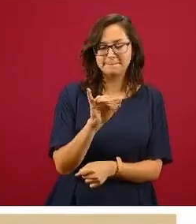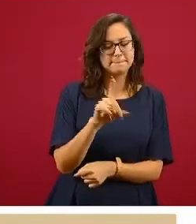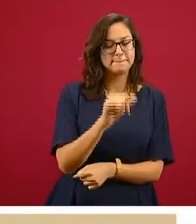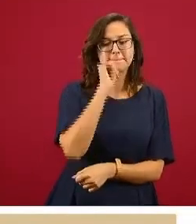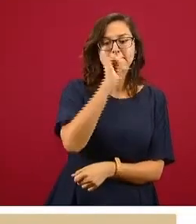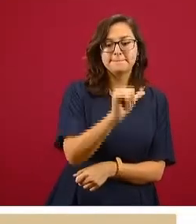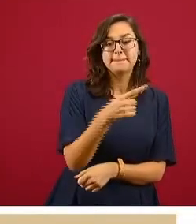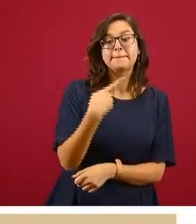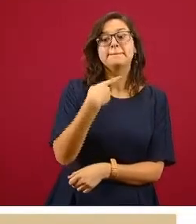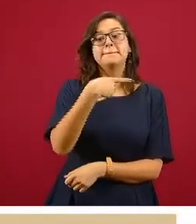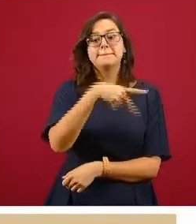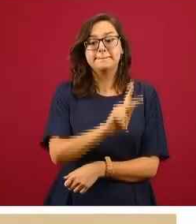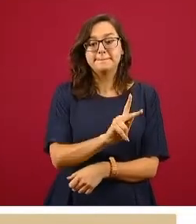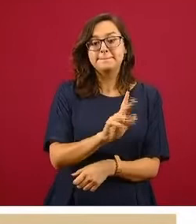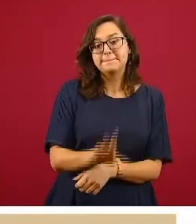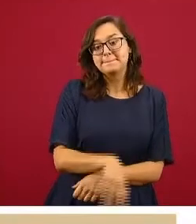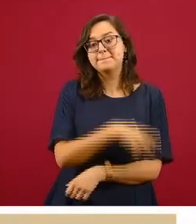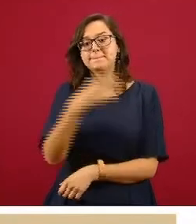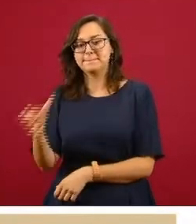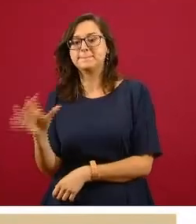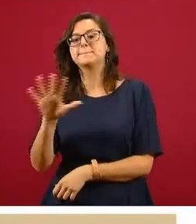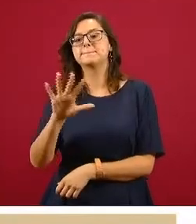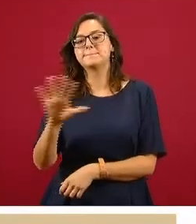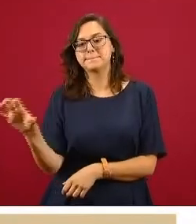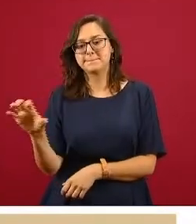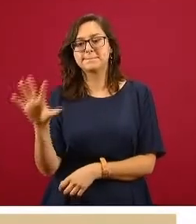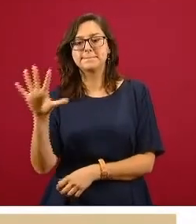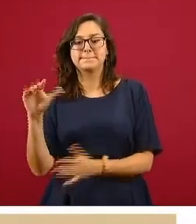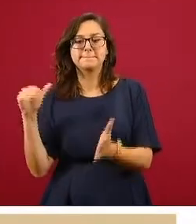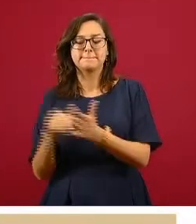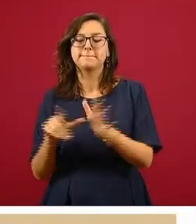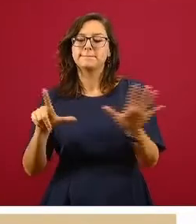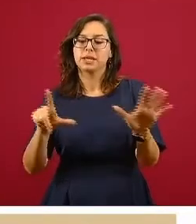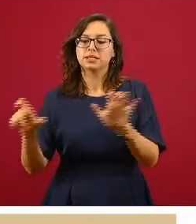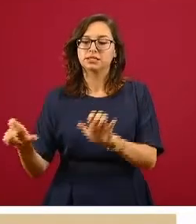pero asimismo poco más de 500,000,